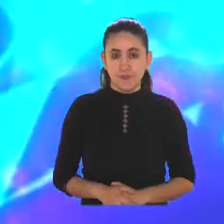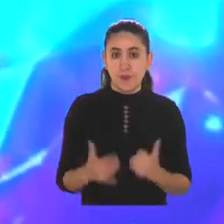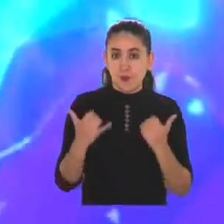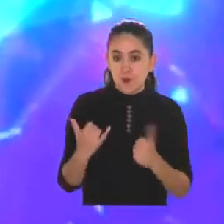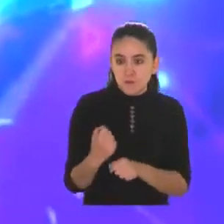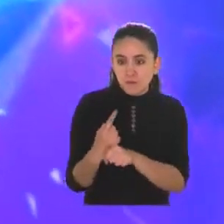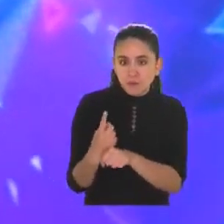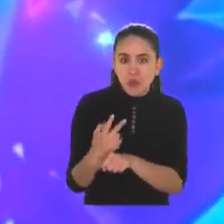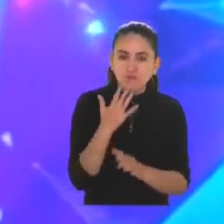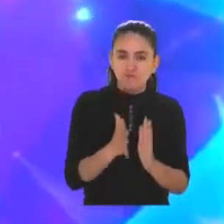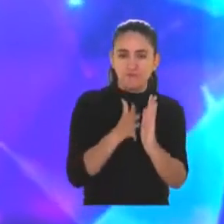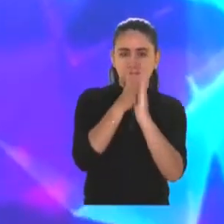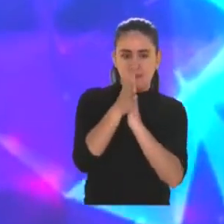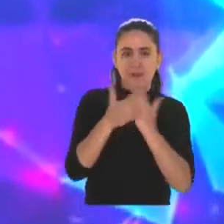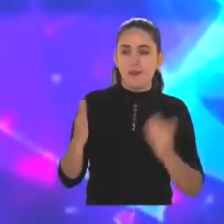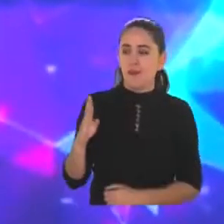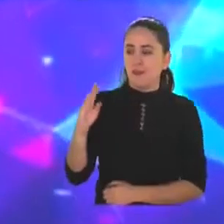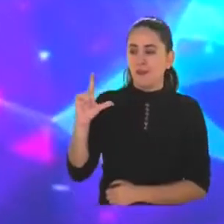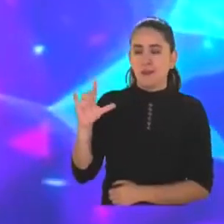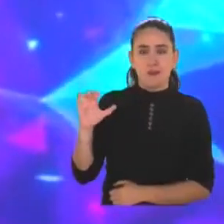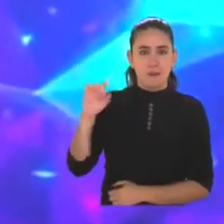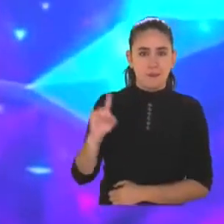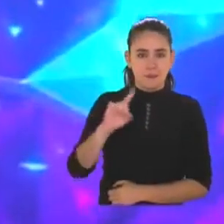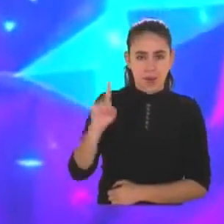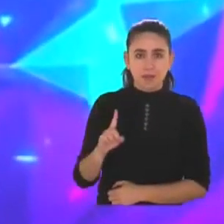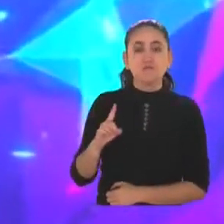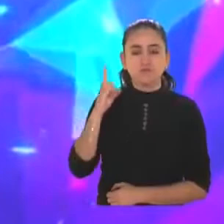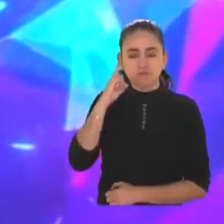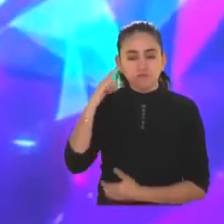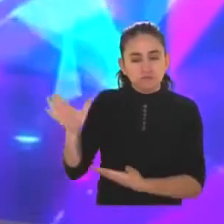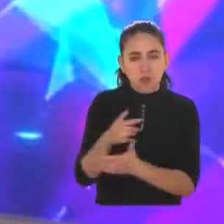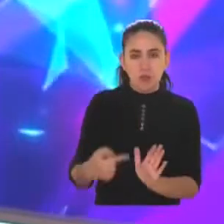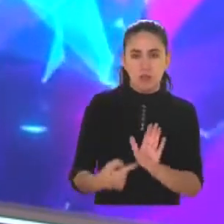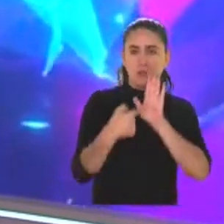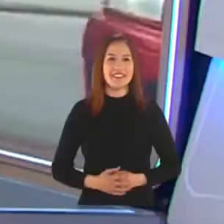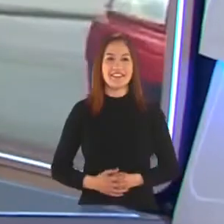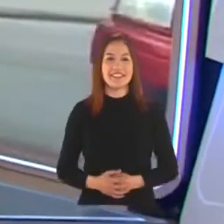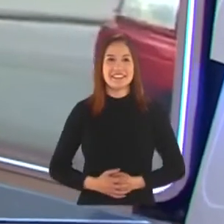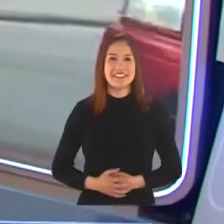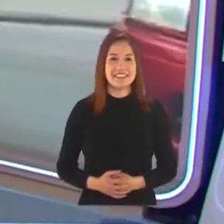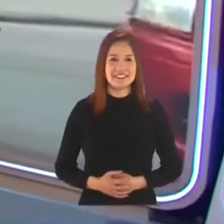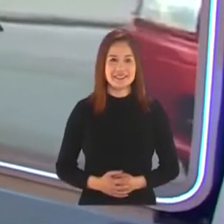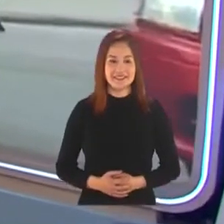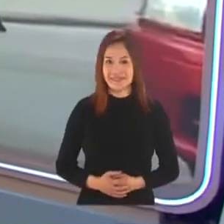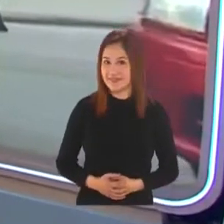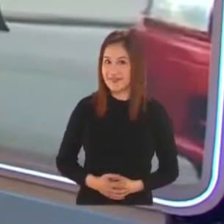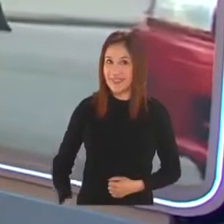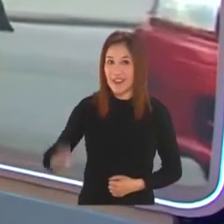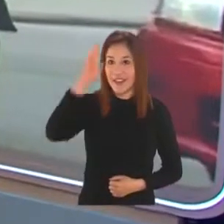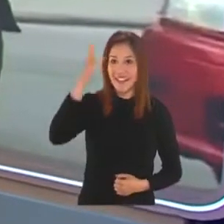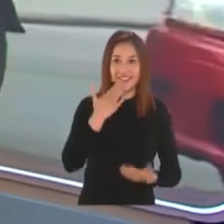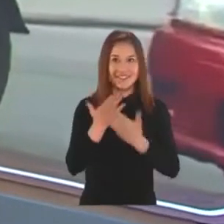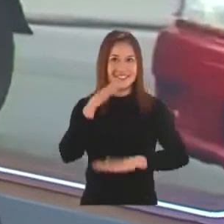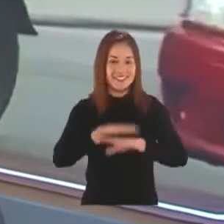los espero con detalles de Blessed. El artista nos presentó su reciente sencillo 10 PM y nos habló sobre los... Hola, muy